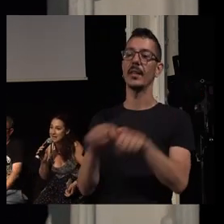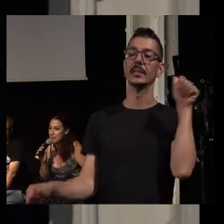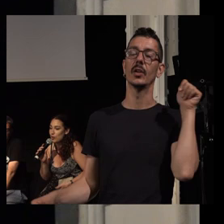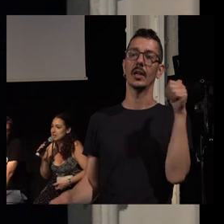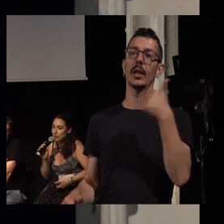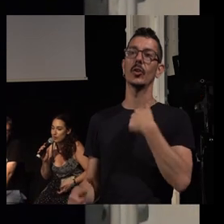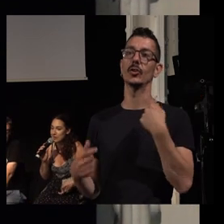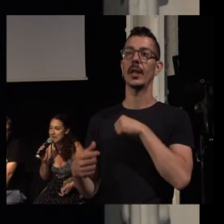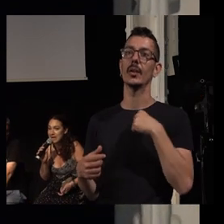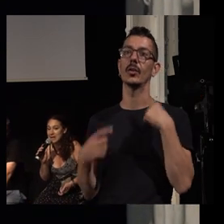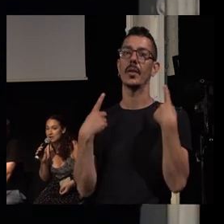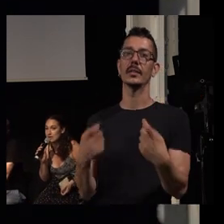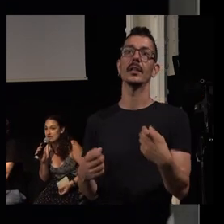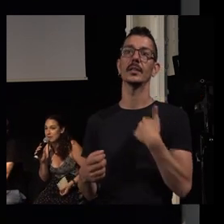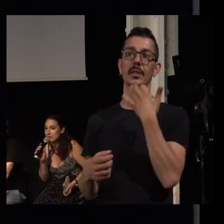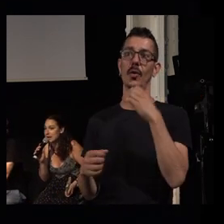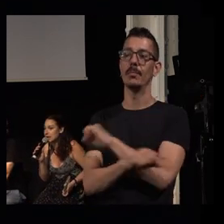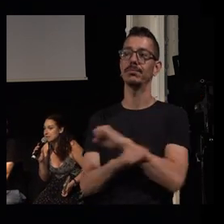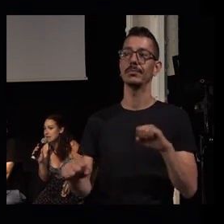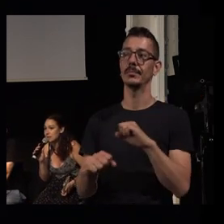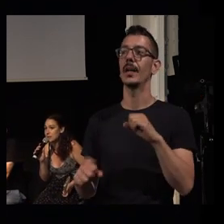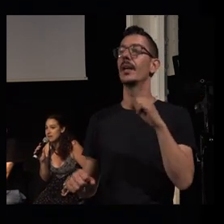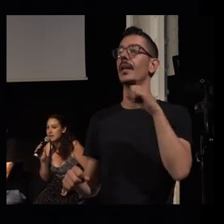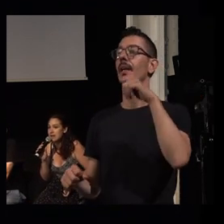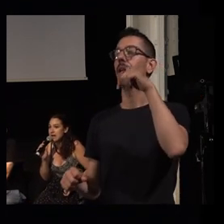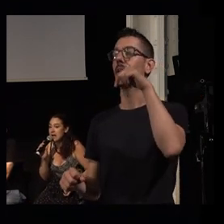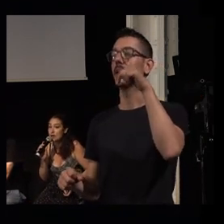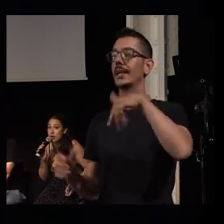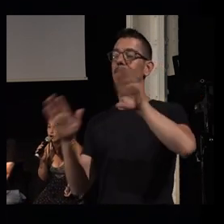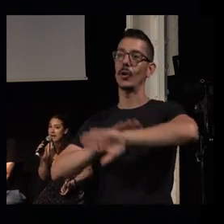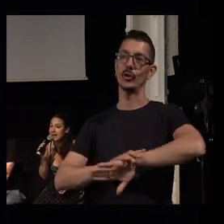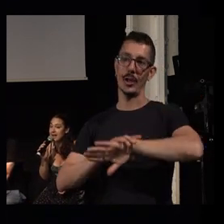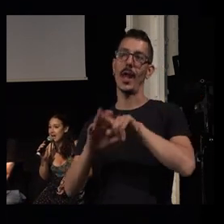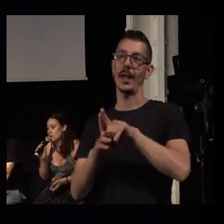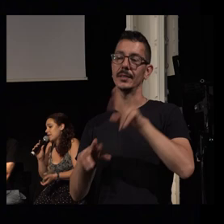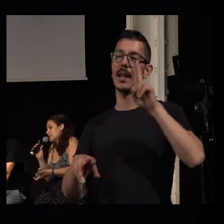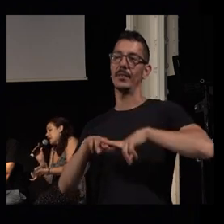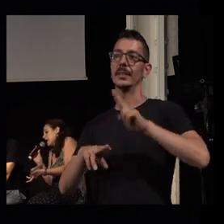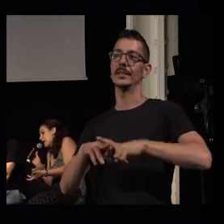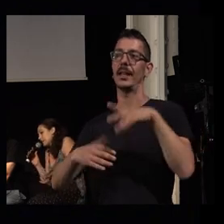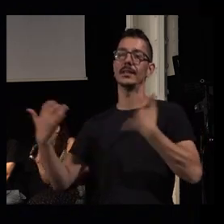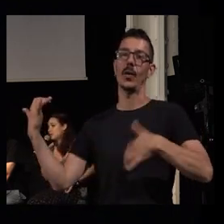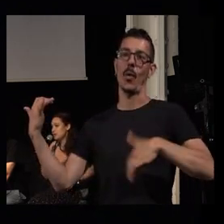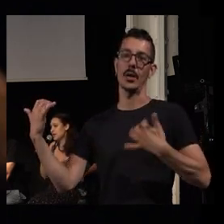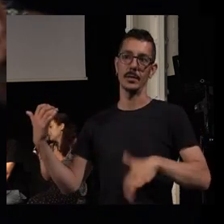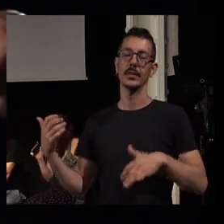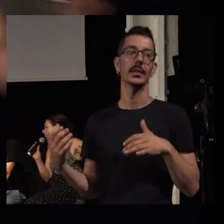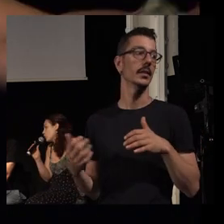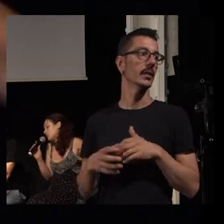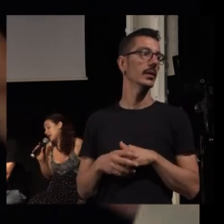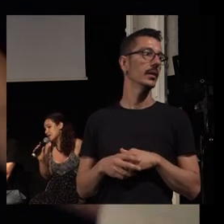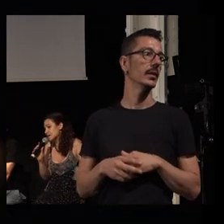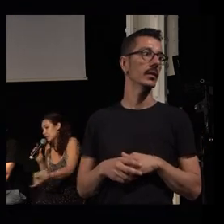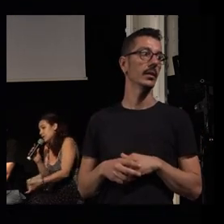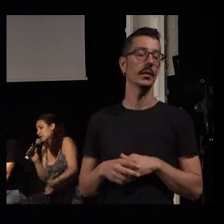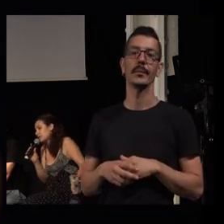necesidad, porque si no reventaré y hoy es la verbena y quiero pasármelo bien, que yo creo que hay una distancia, no solo